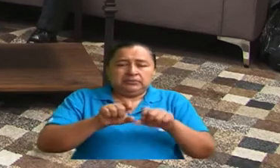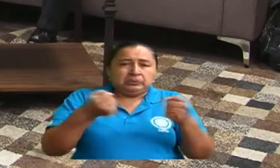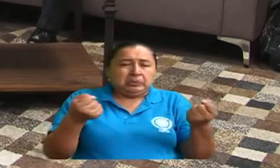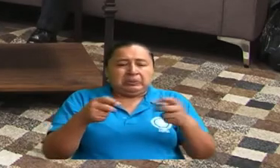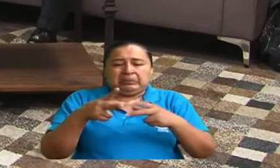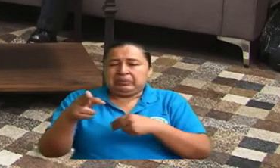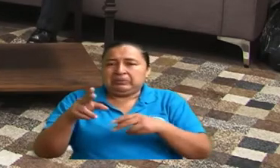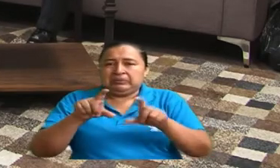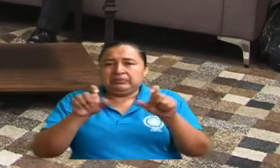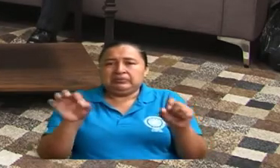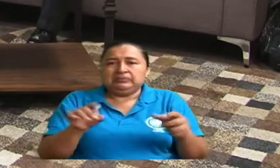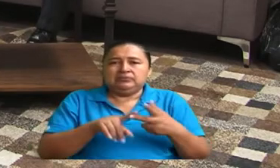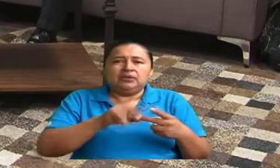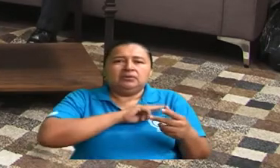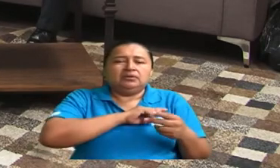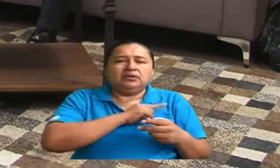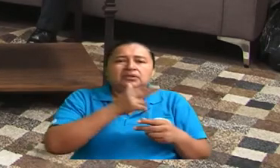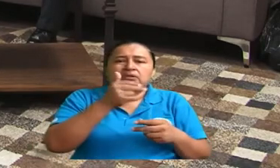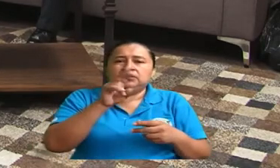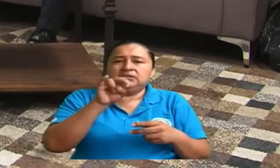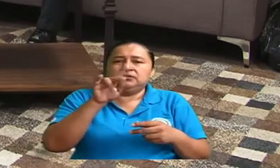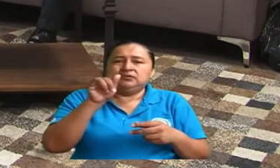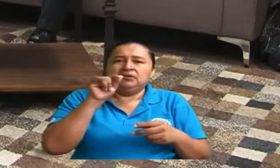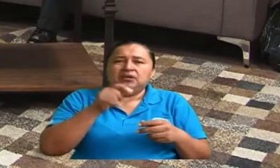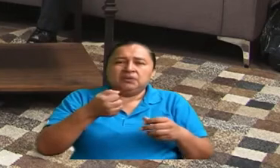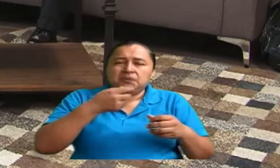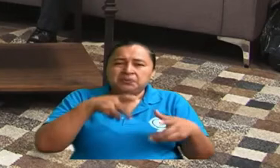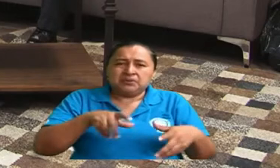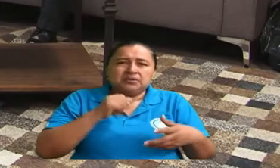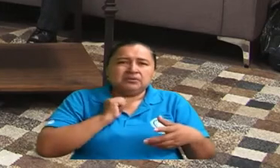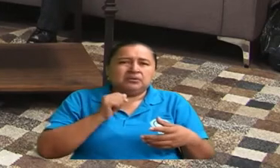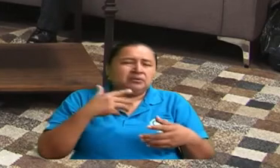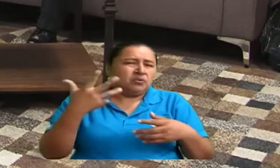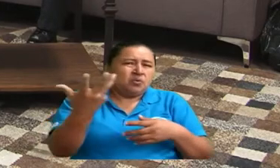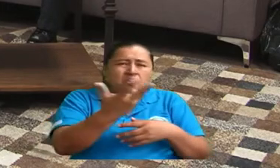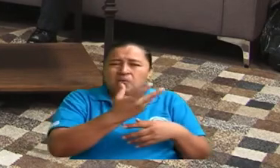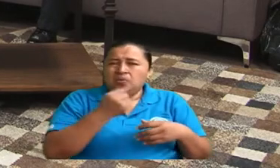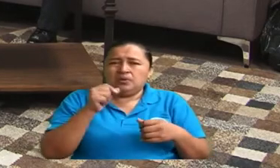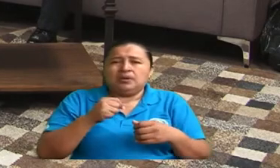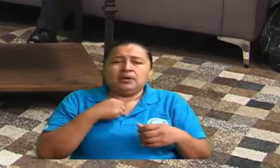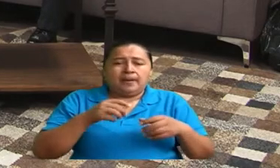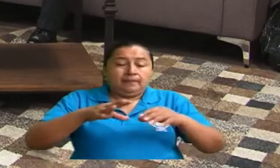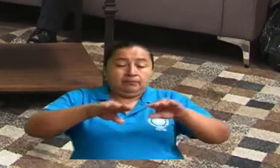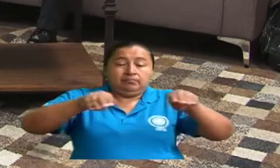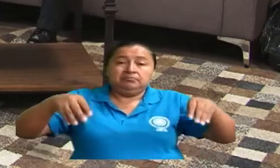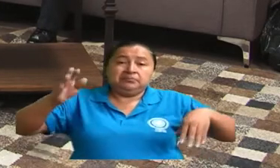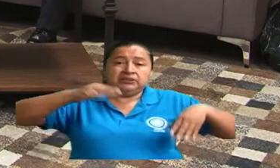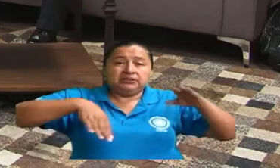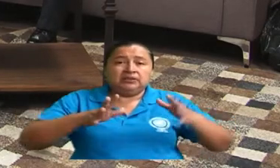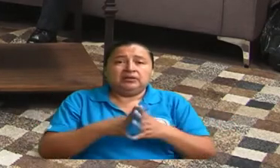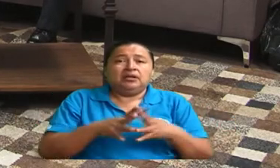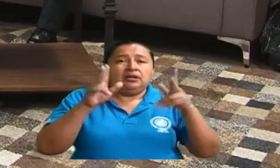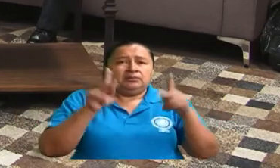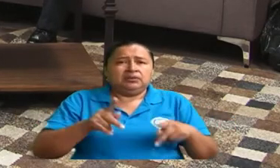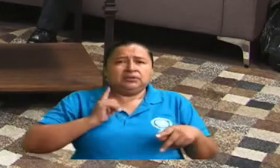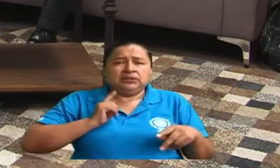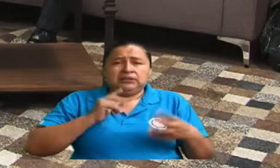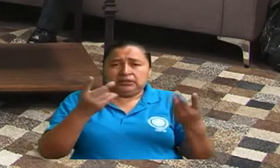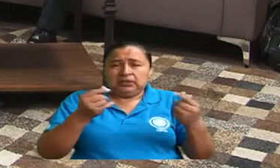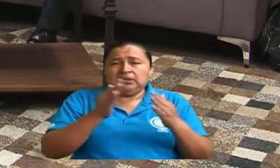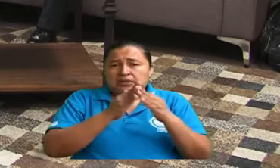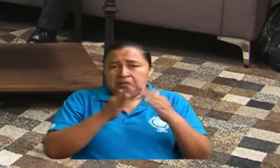manguera, hay unos chivitos que brincan los niños, o sea, todo lo que son las piscinas. Hombre, si la gente tiene real en su